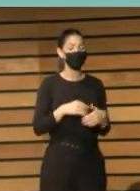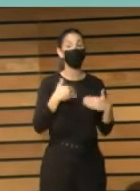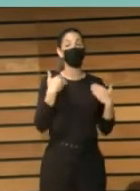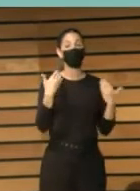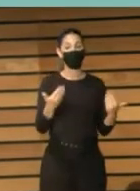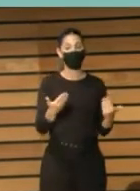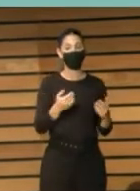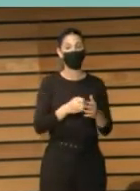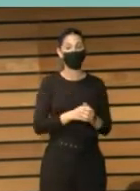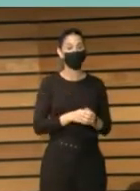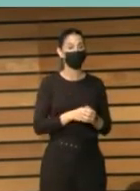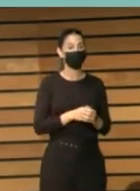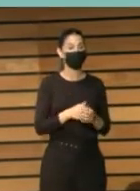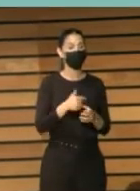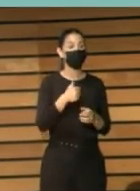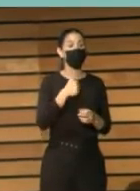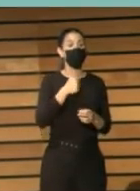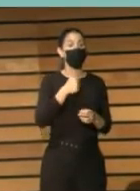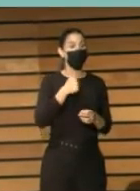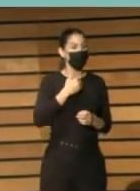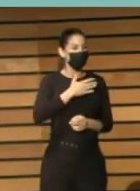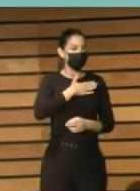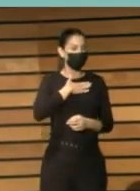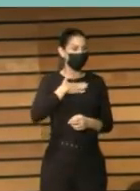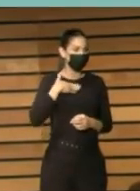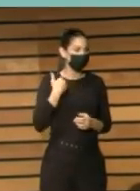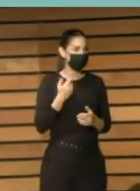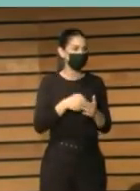gustaría incidir ahí. ¿Y a ti, Joao?